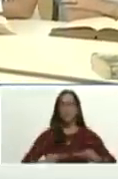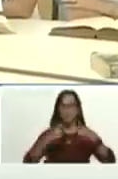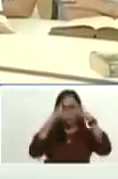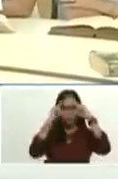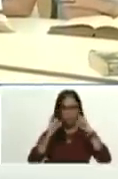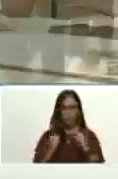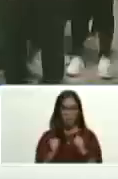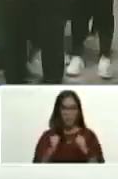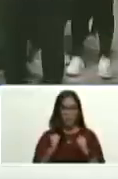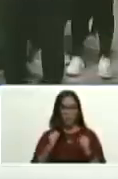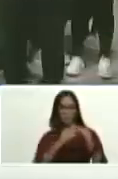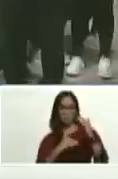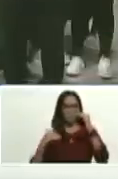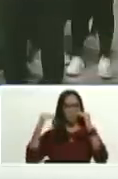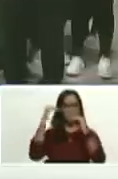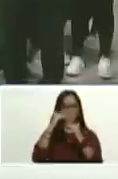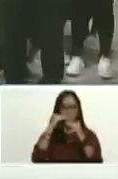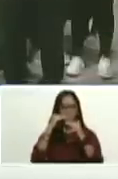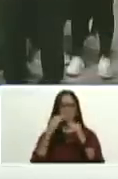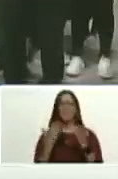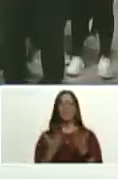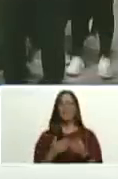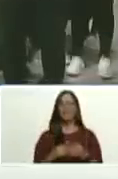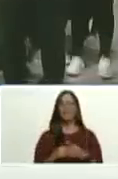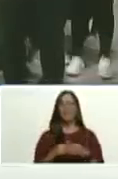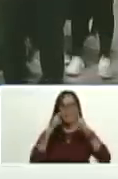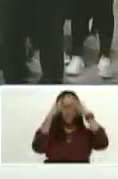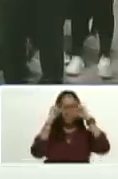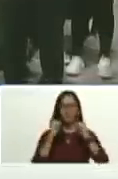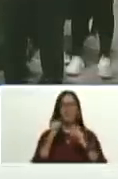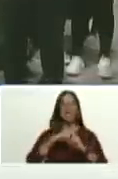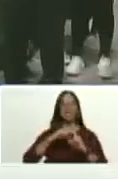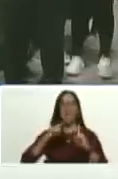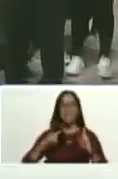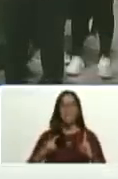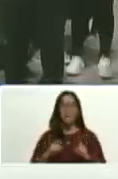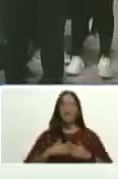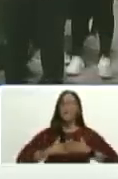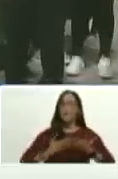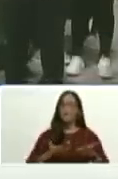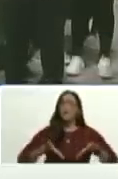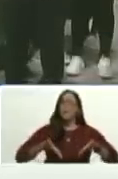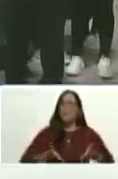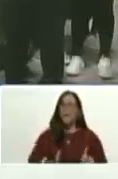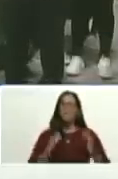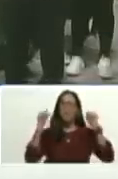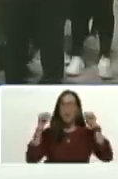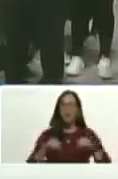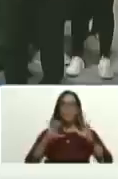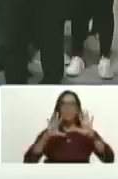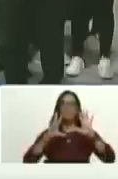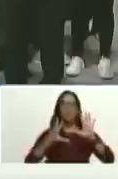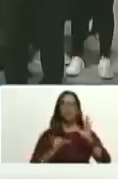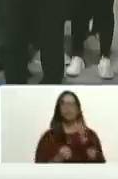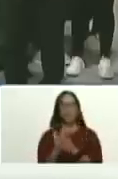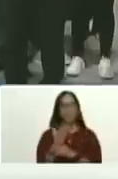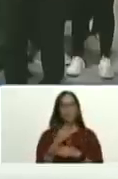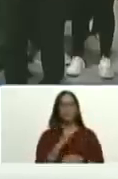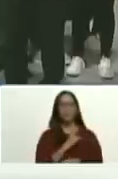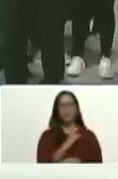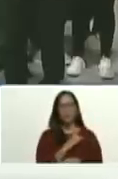del más alto nivel en las especialidades eléctricas. Por eso nace hoy, 18 de mayo, la